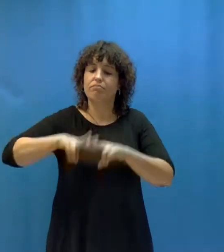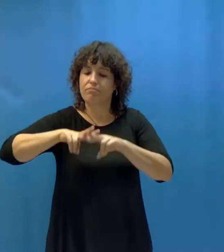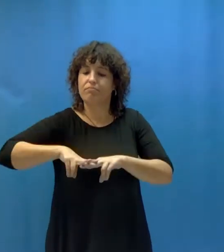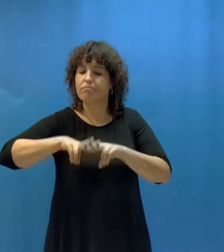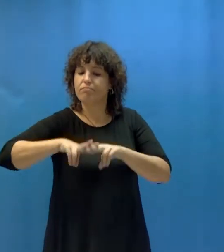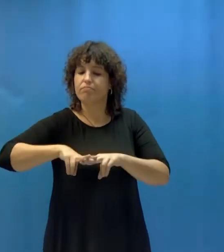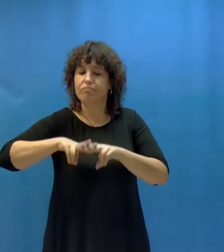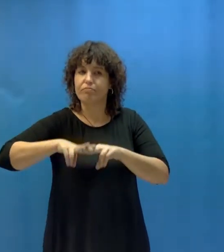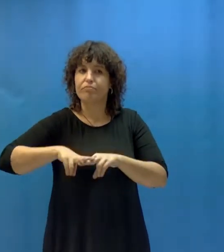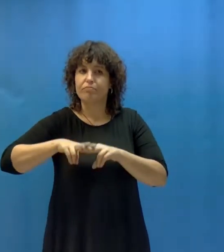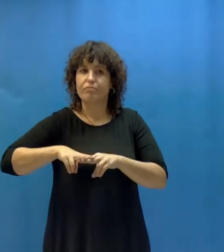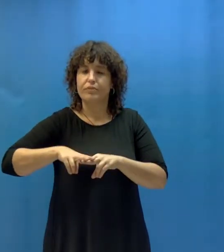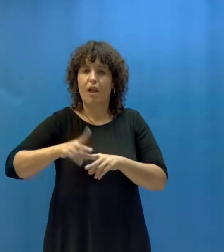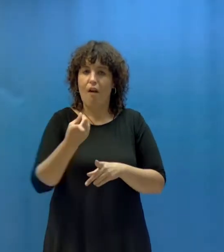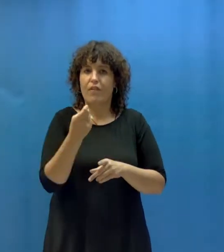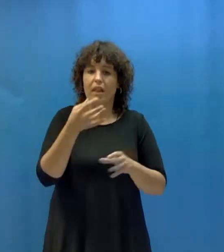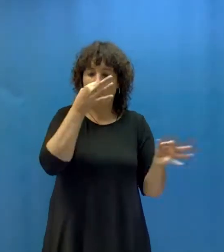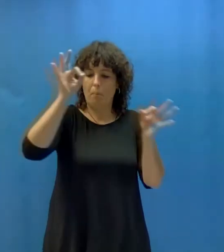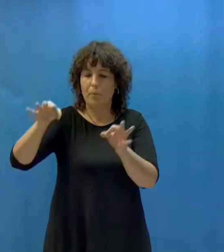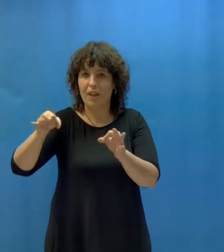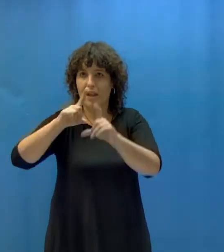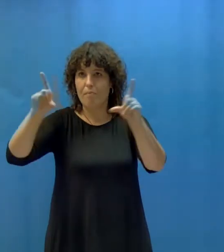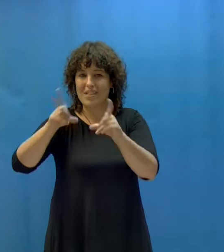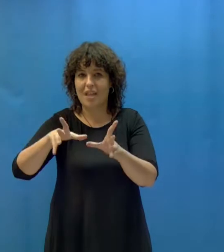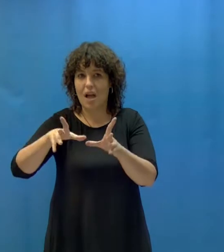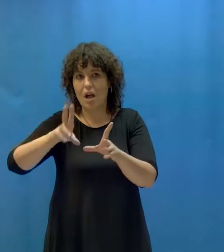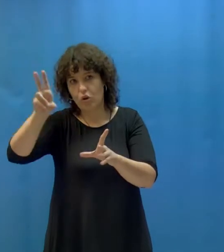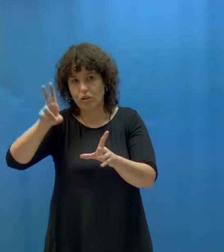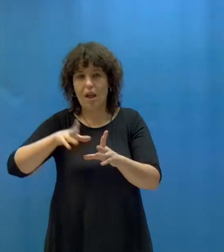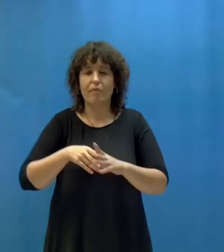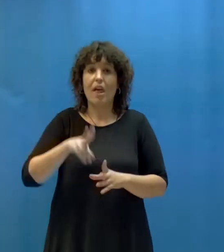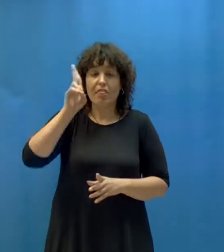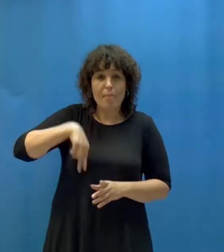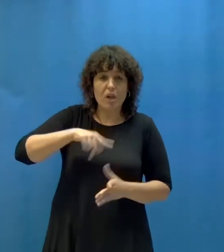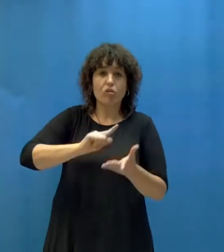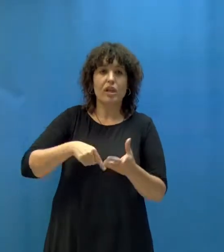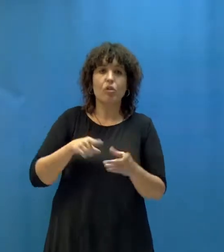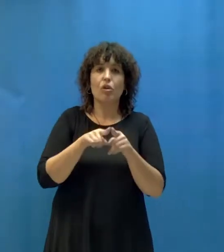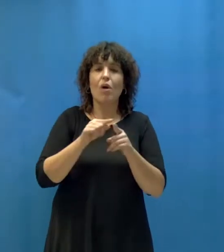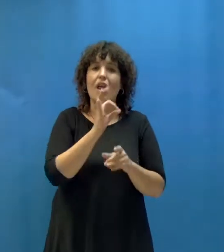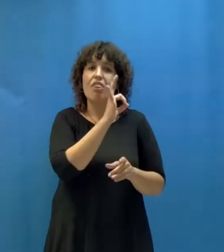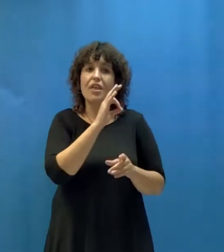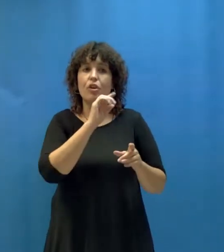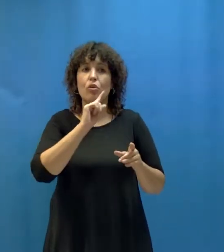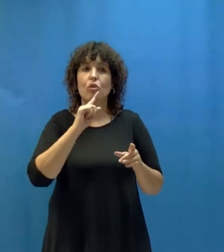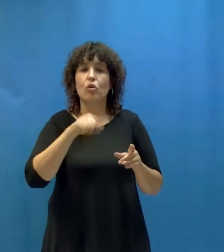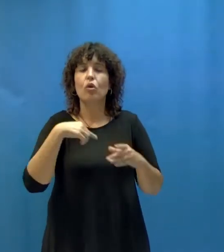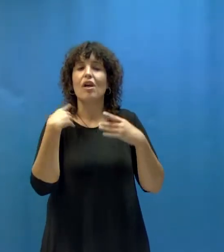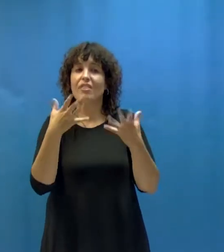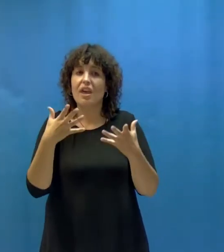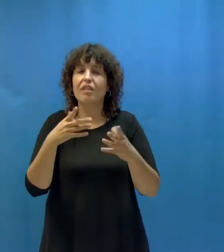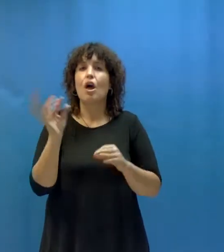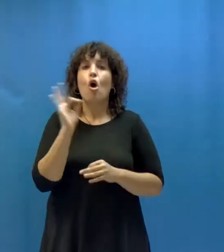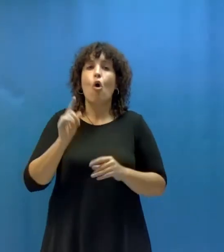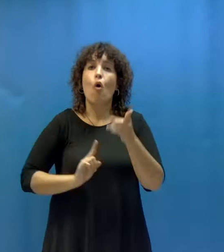de adjudicación. Contratos también como el 010 y el de mantenimiento de fuentes